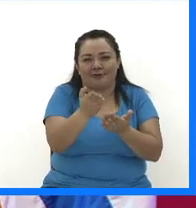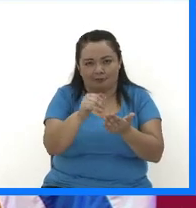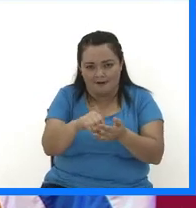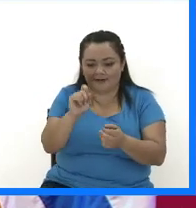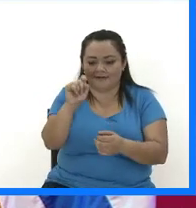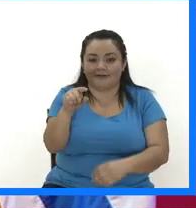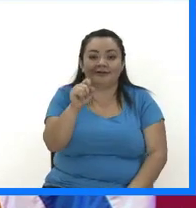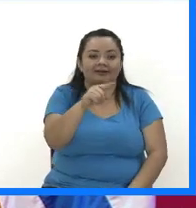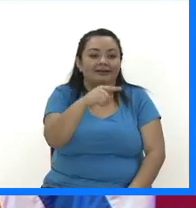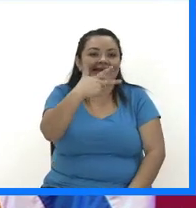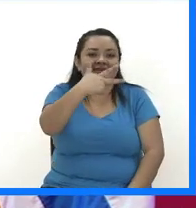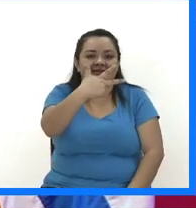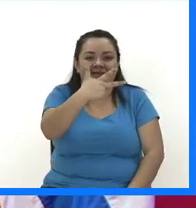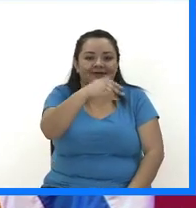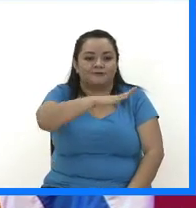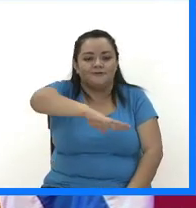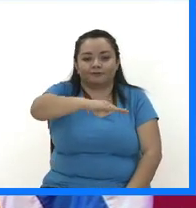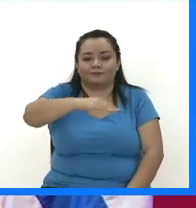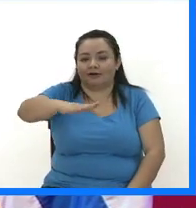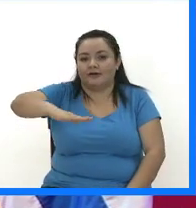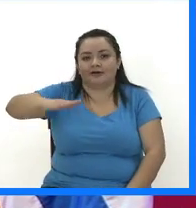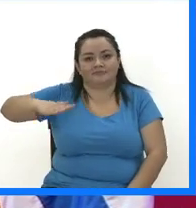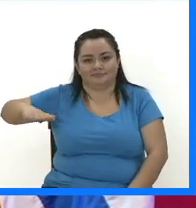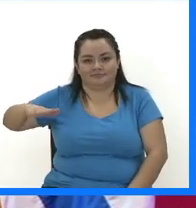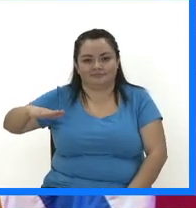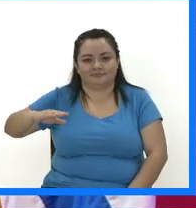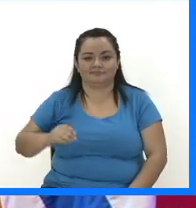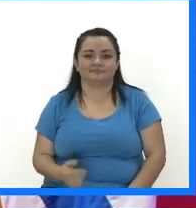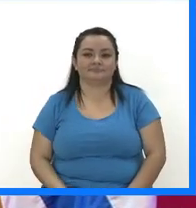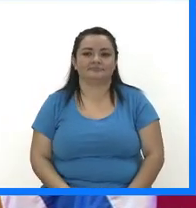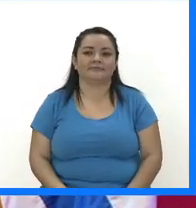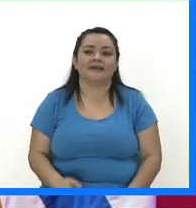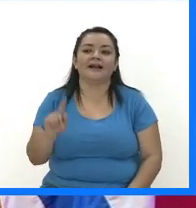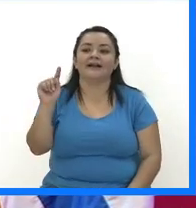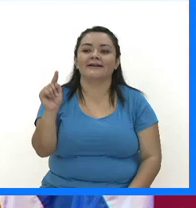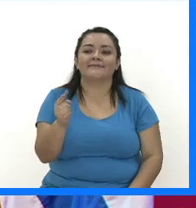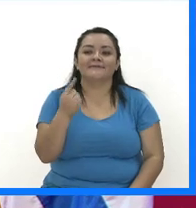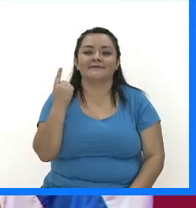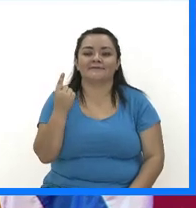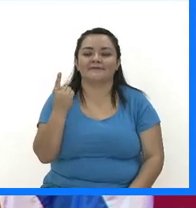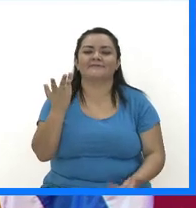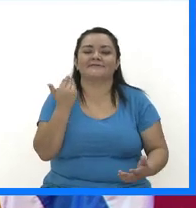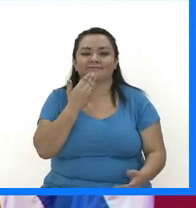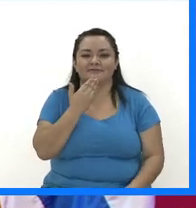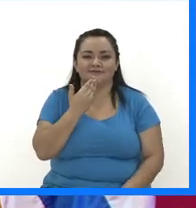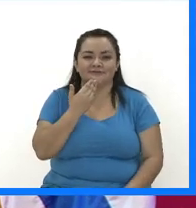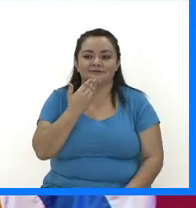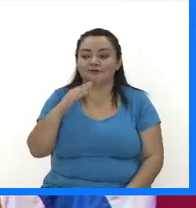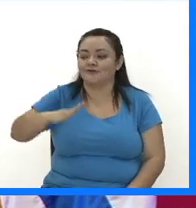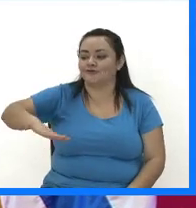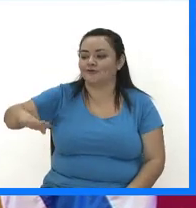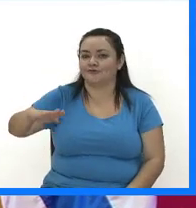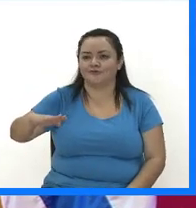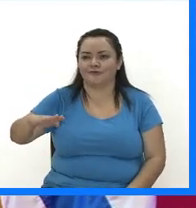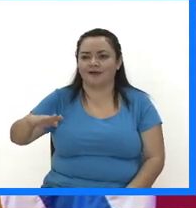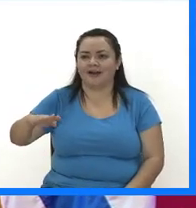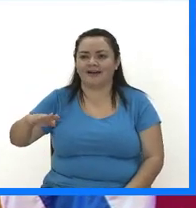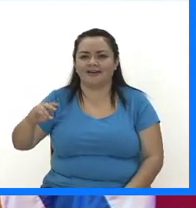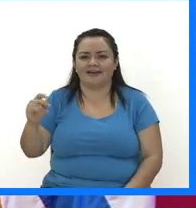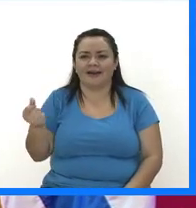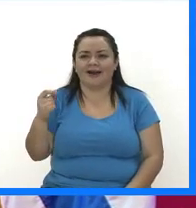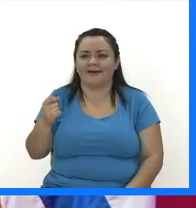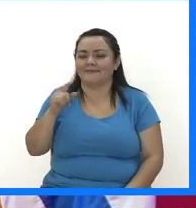en tres diferentes escenarios los nervios dice en inglés el primero de ellos que sucedió cayó en un lugar que no tenía profundidad